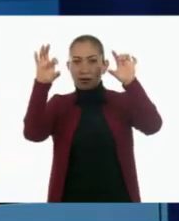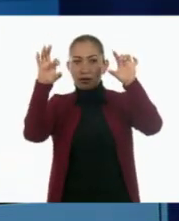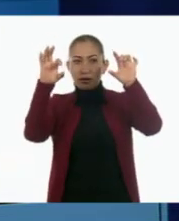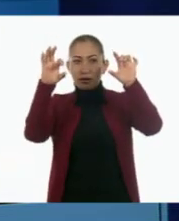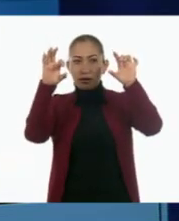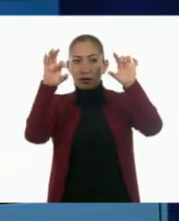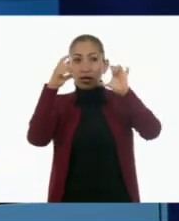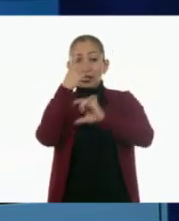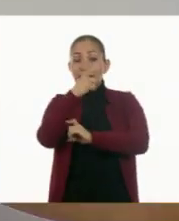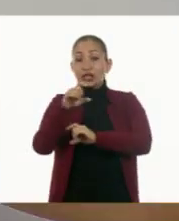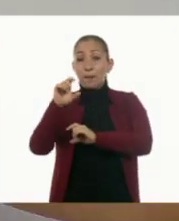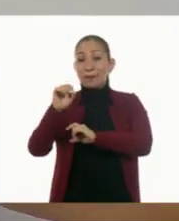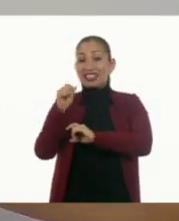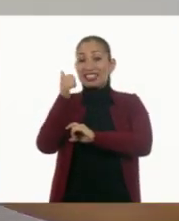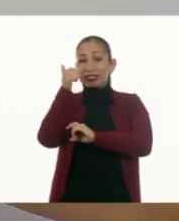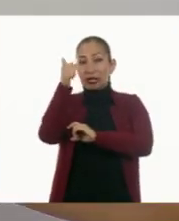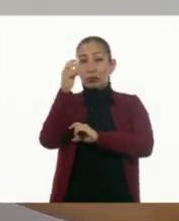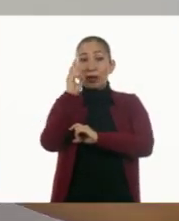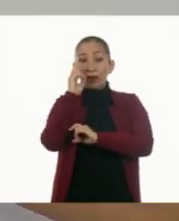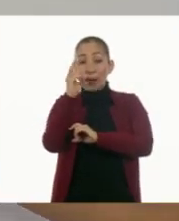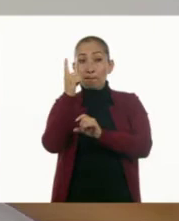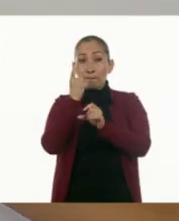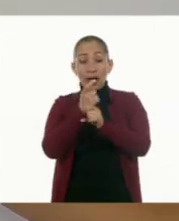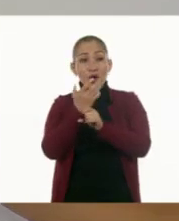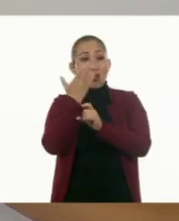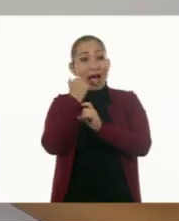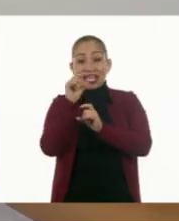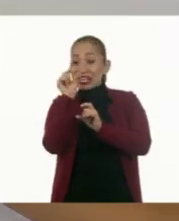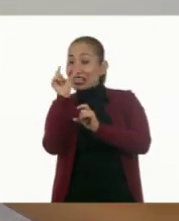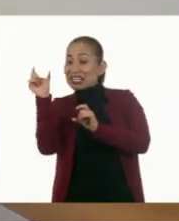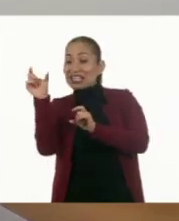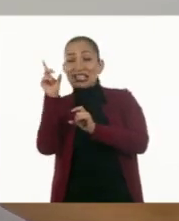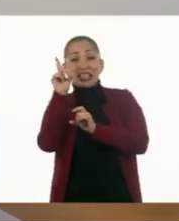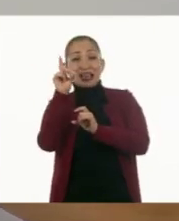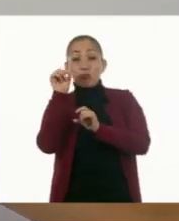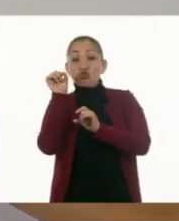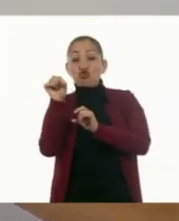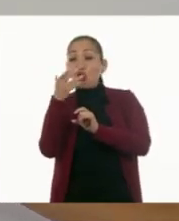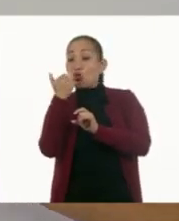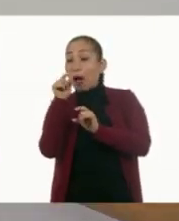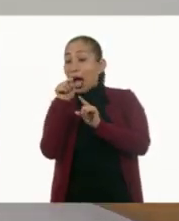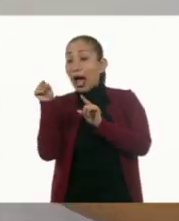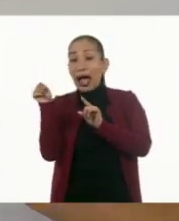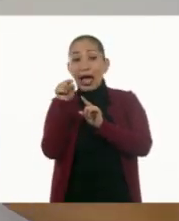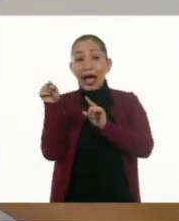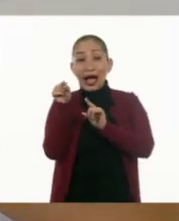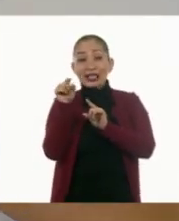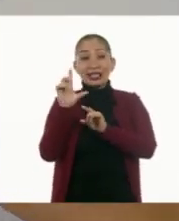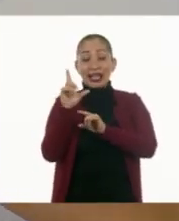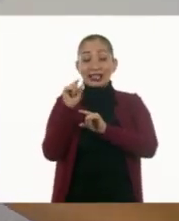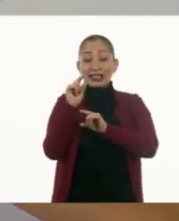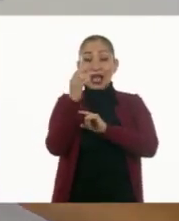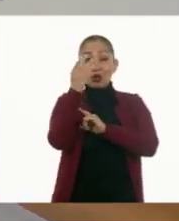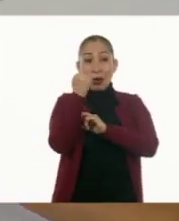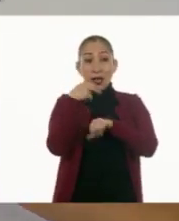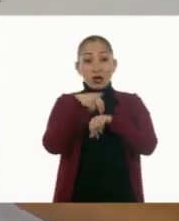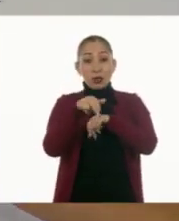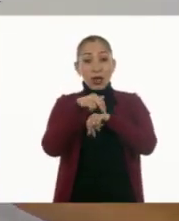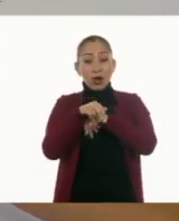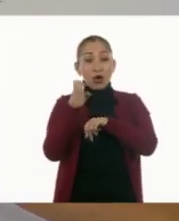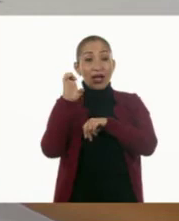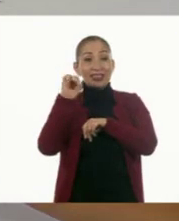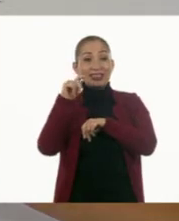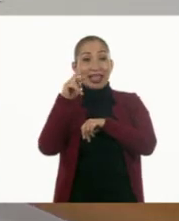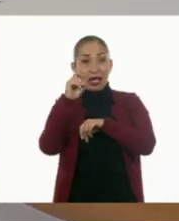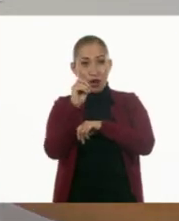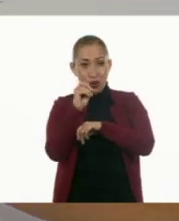este, con el 126, porque veo que primero no tiene decimales y porque al ser el 79 el número entero,